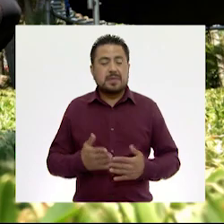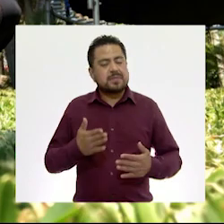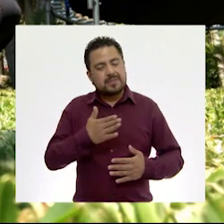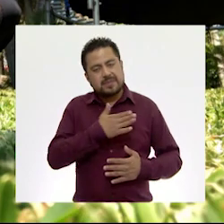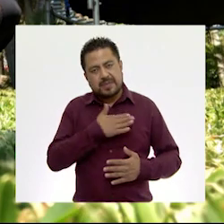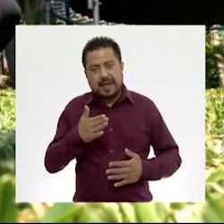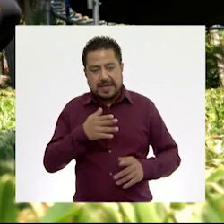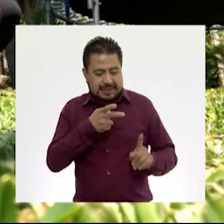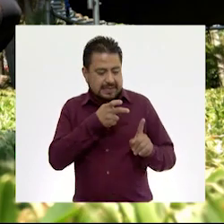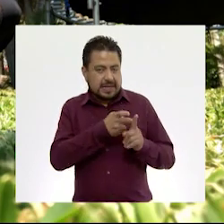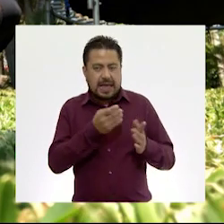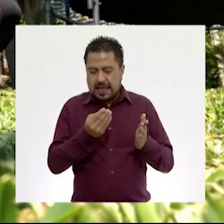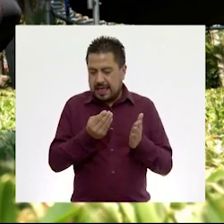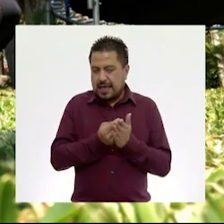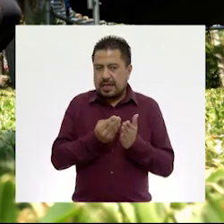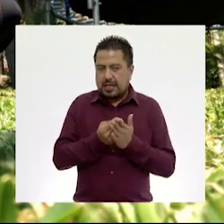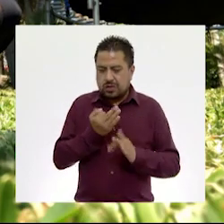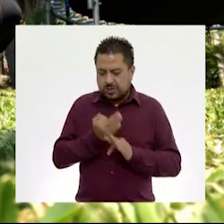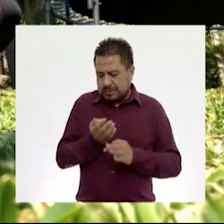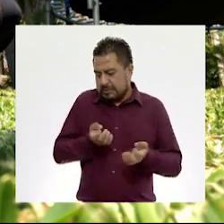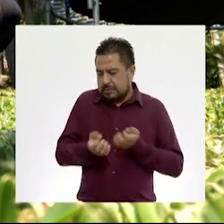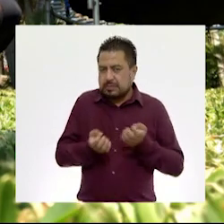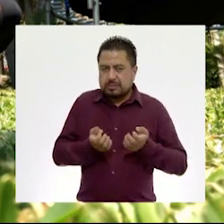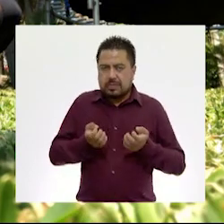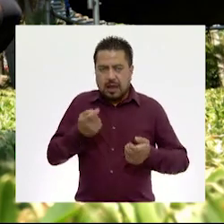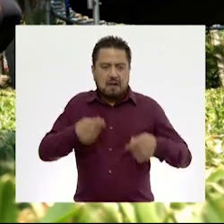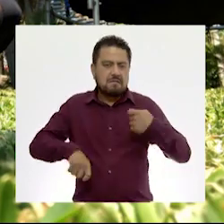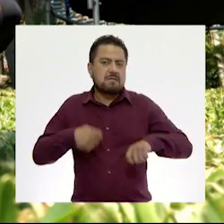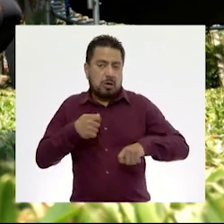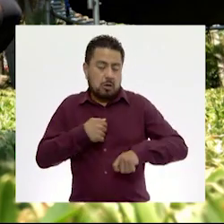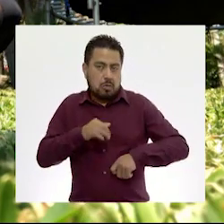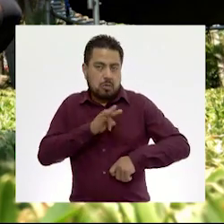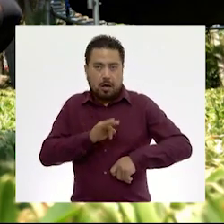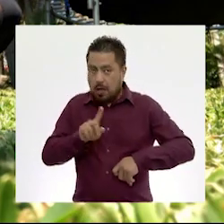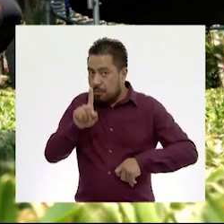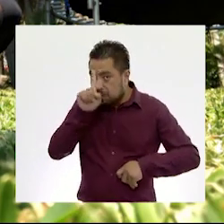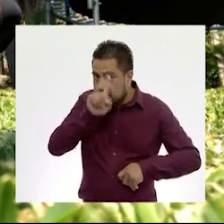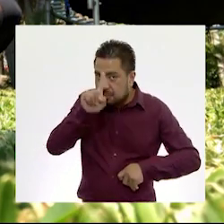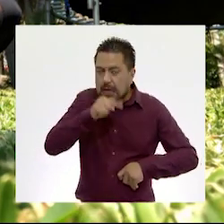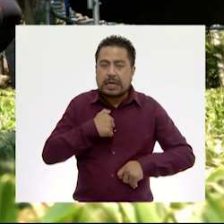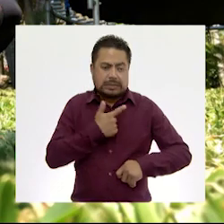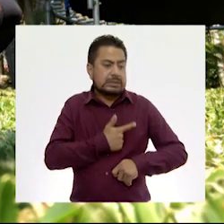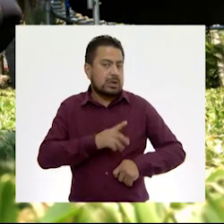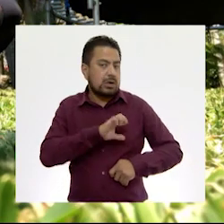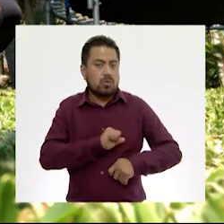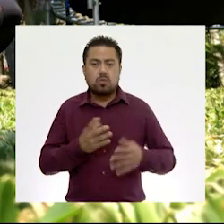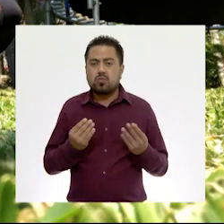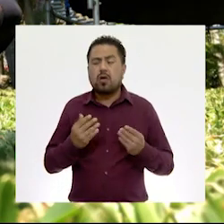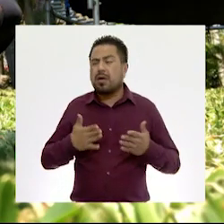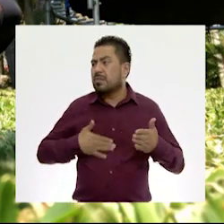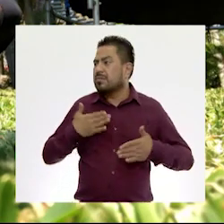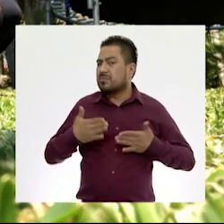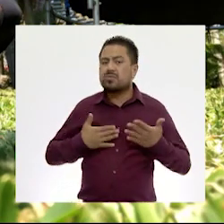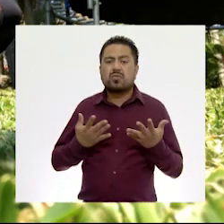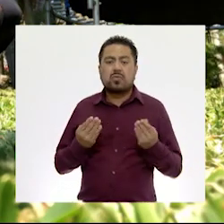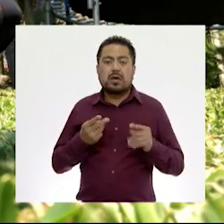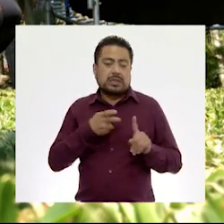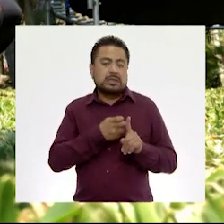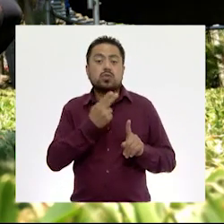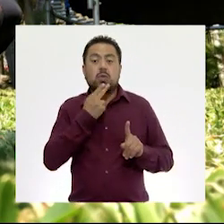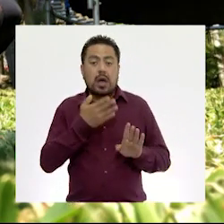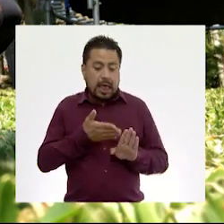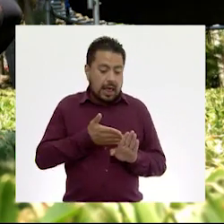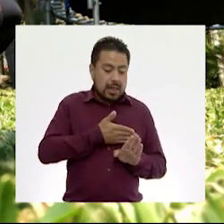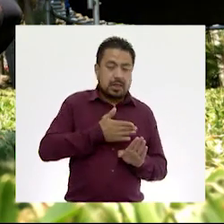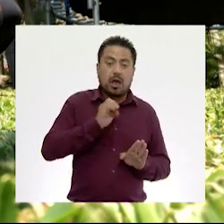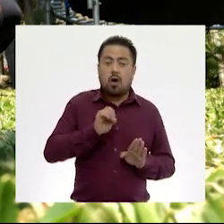Bueno, esta es la rutina de ejercicios de estiramientos que yo les puedo recomendar. A mí me gusta mucho, lo disfruto mucho. Y esto sirve para